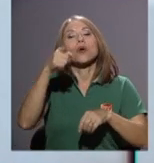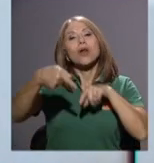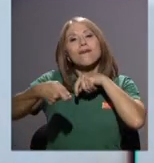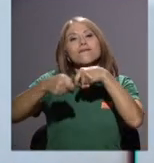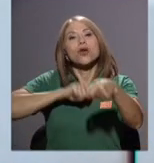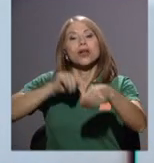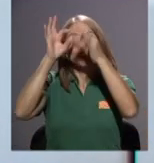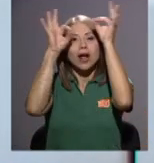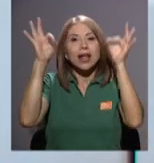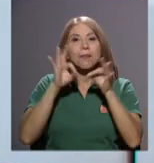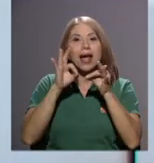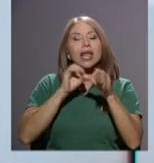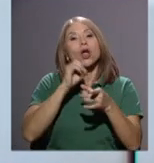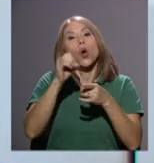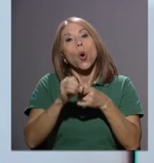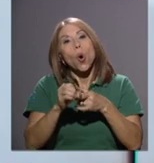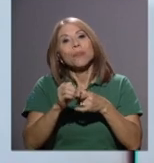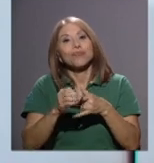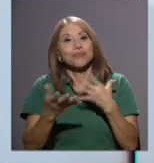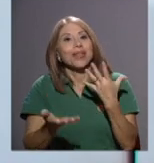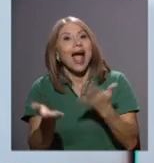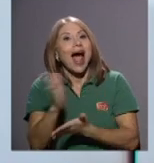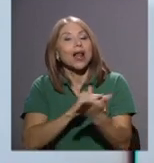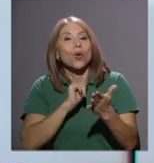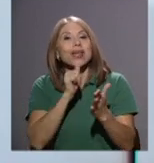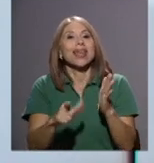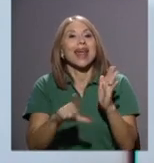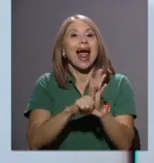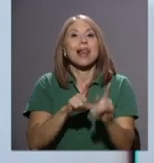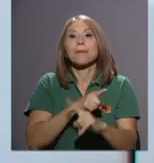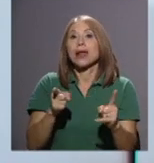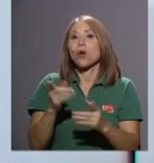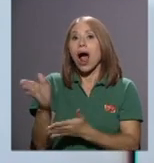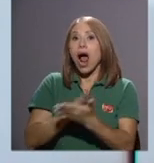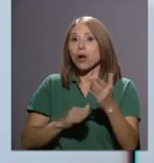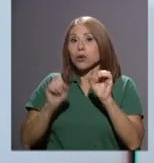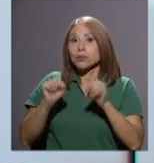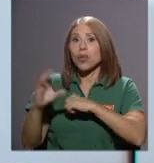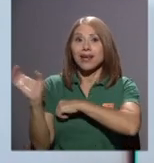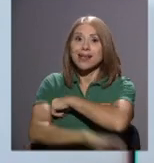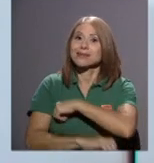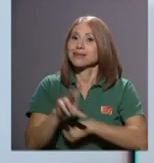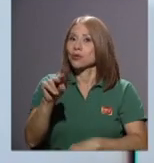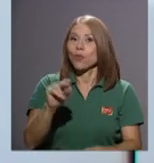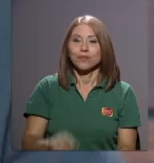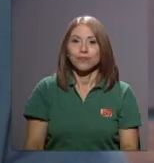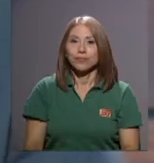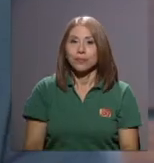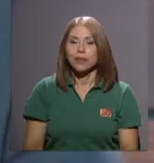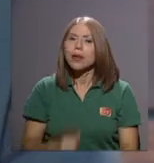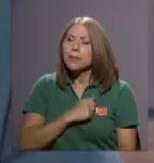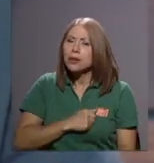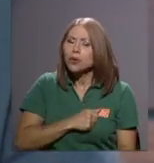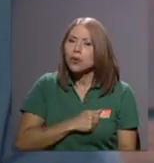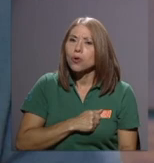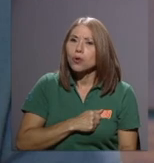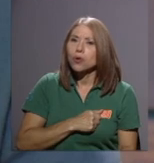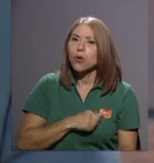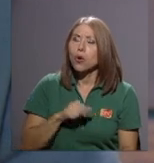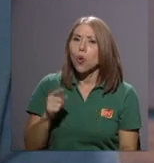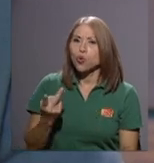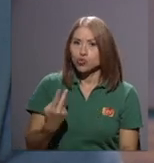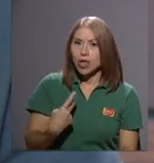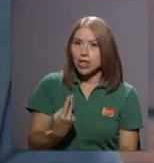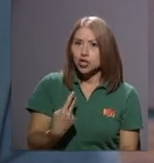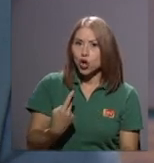ilegal, no de una acción delictiva. Es por esto que con el proyecto que vamos a presentar. Perdón, va a ser un. Usted y yo